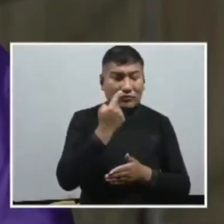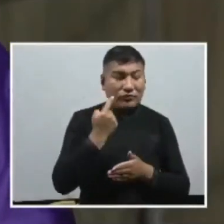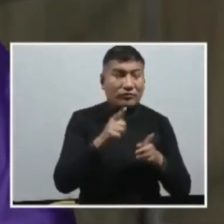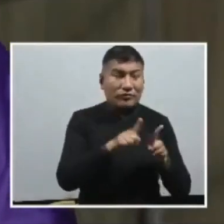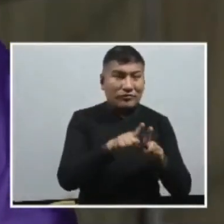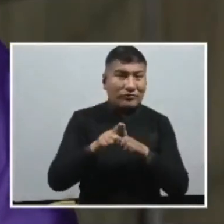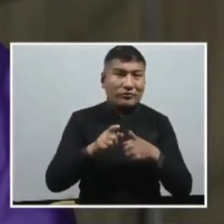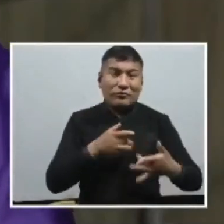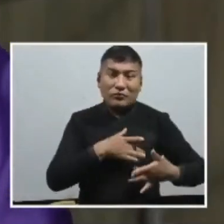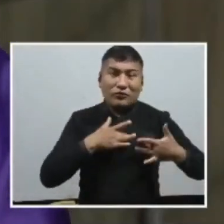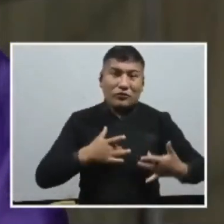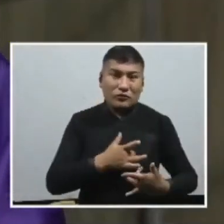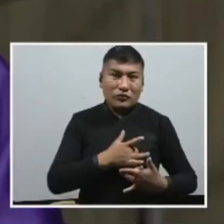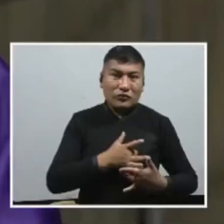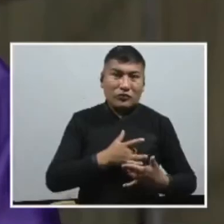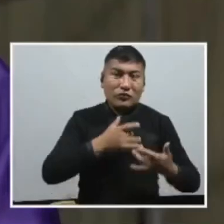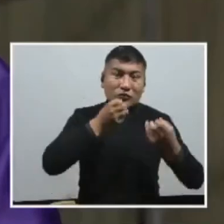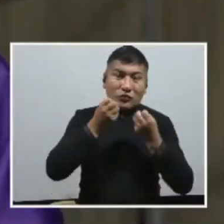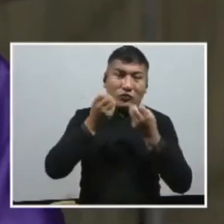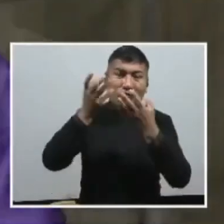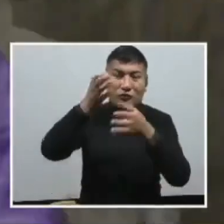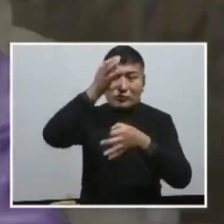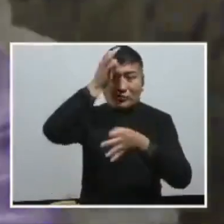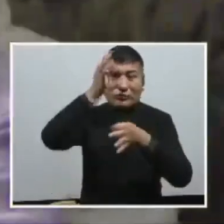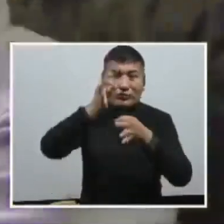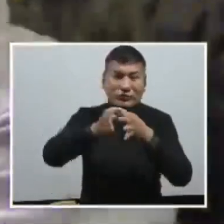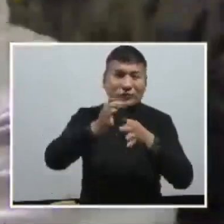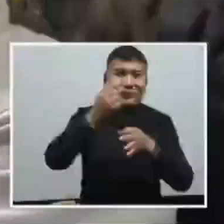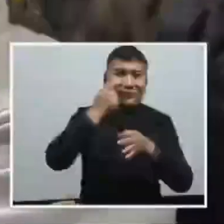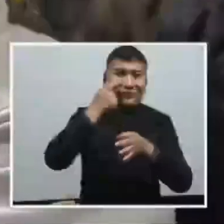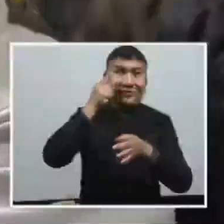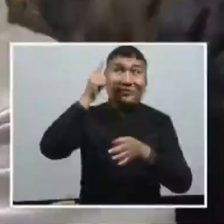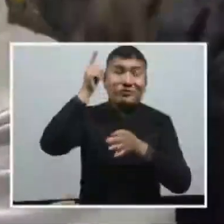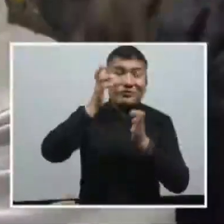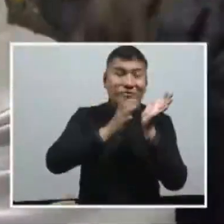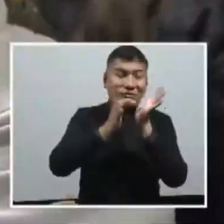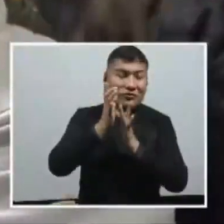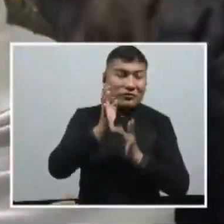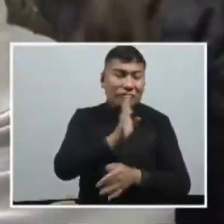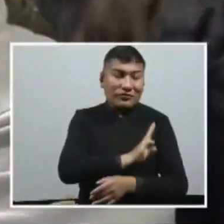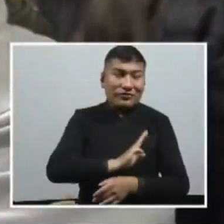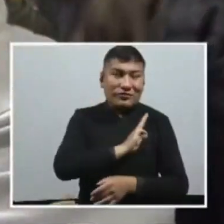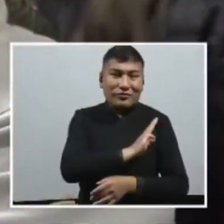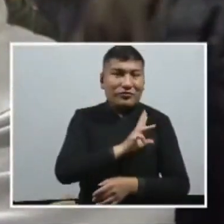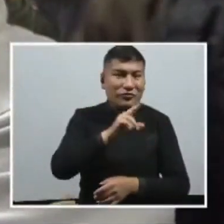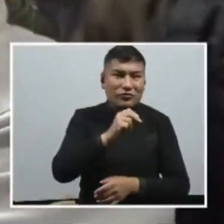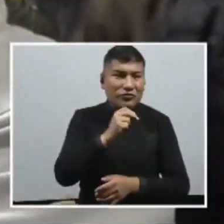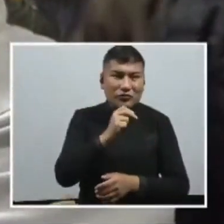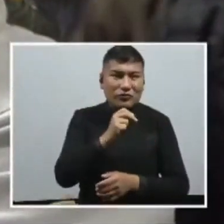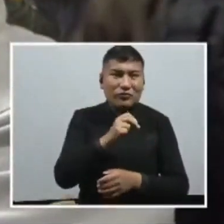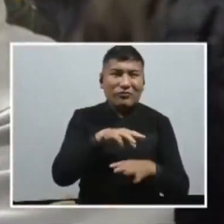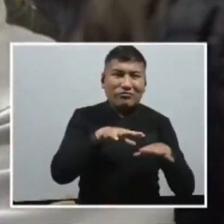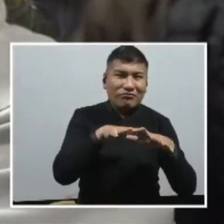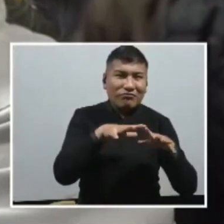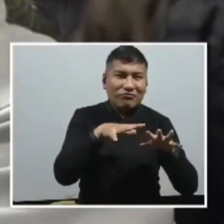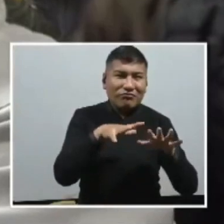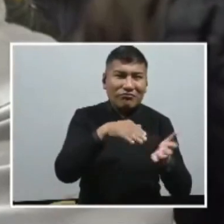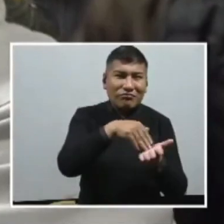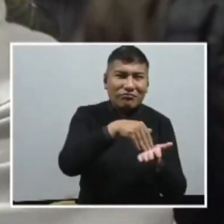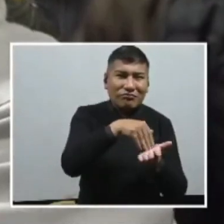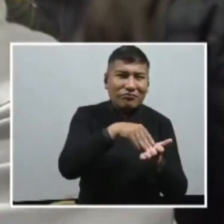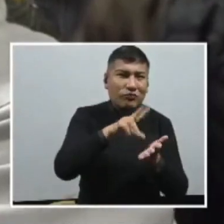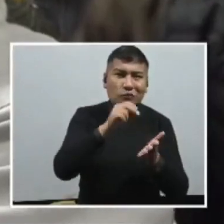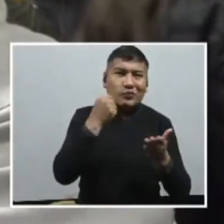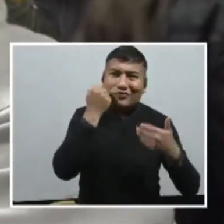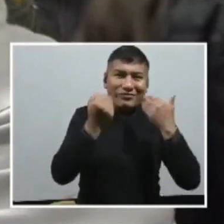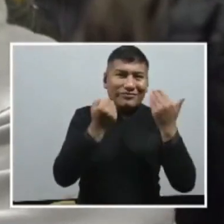corazón. Y confiesa su fe, reconociendo a Jesús como Mesías. Ya no es tibio, ya no se